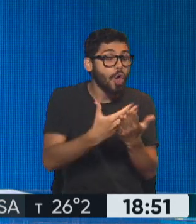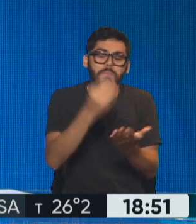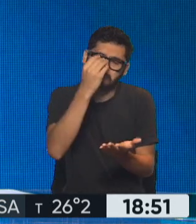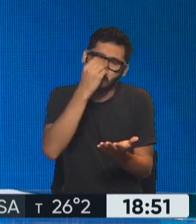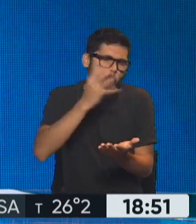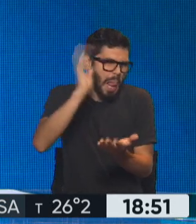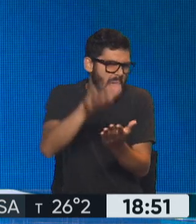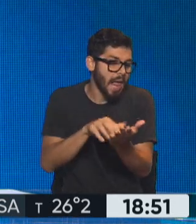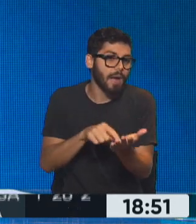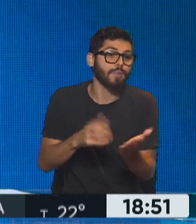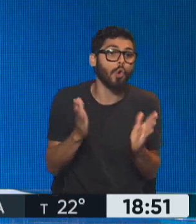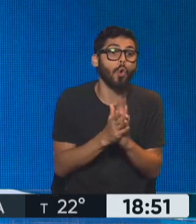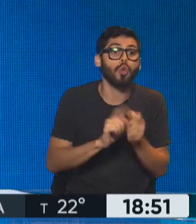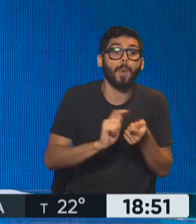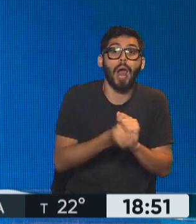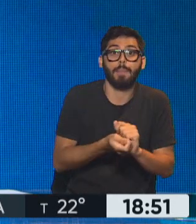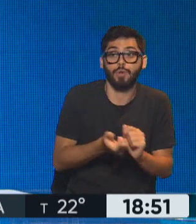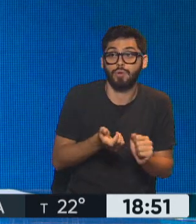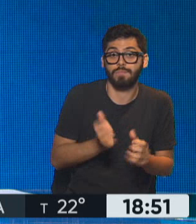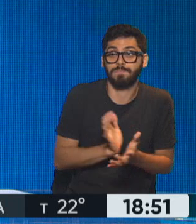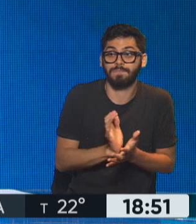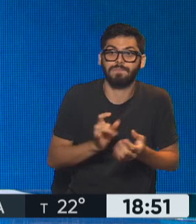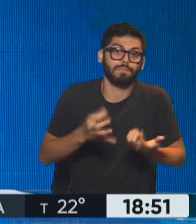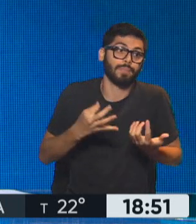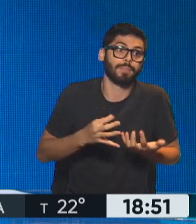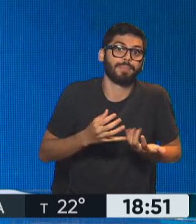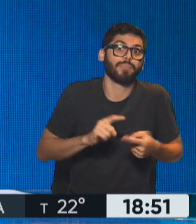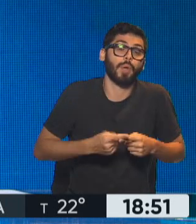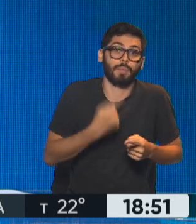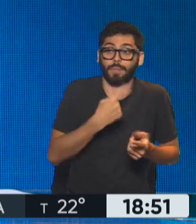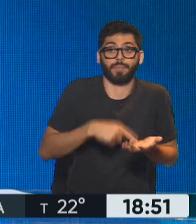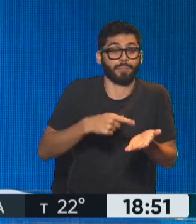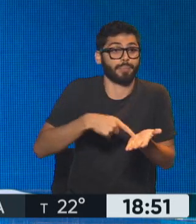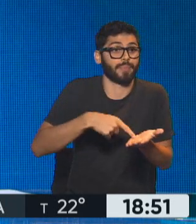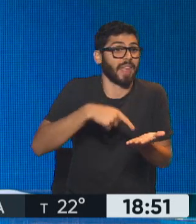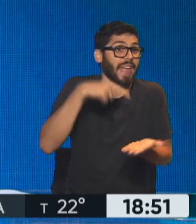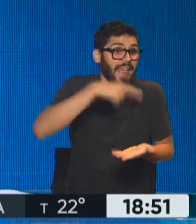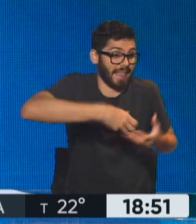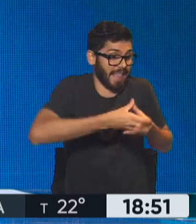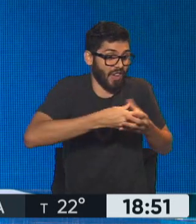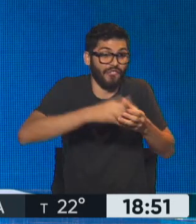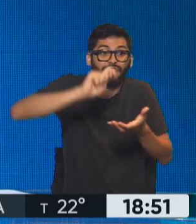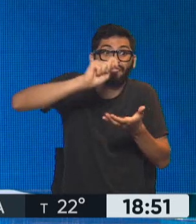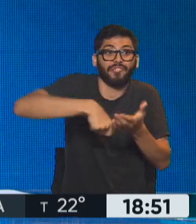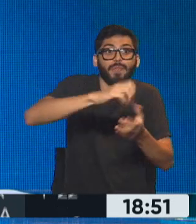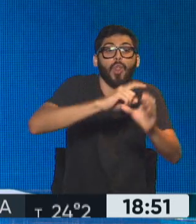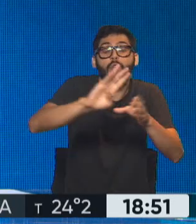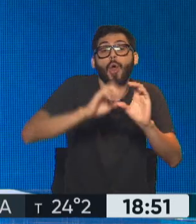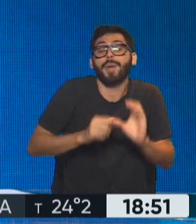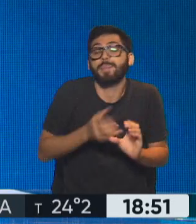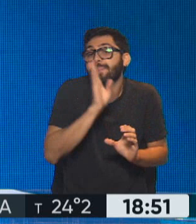Cambio, por el contexto político, por ser los autores materiales de la toma de la deuda con el FMI, no le va a caer otra que